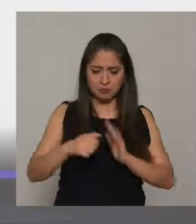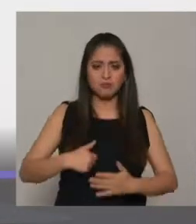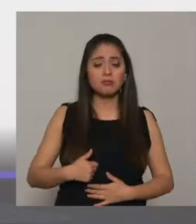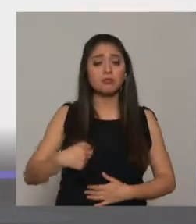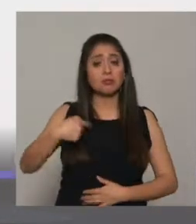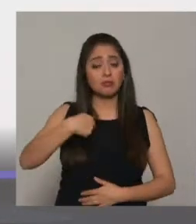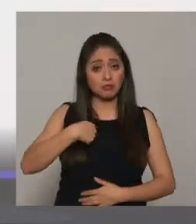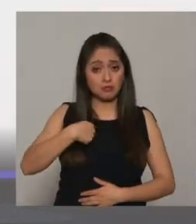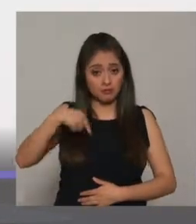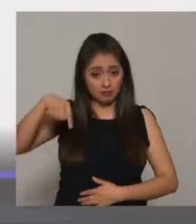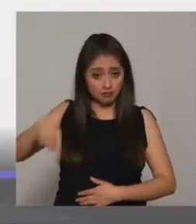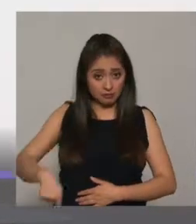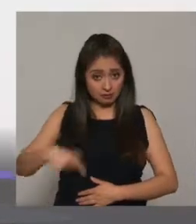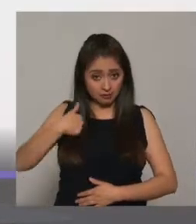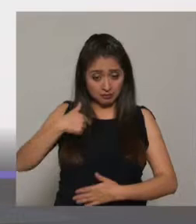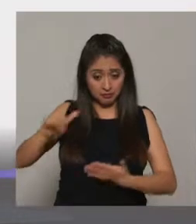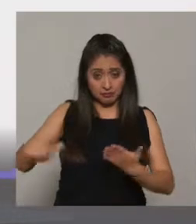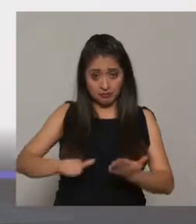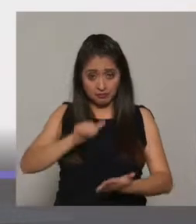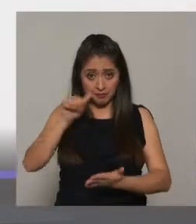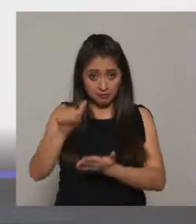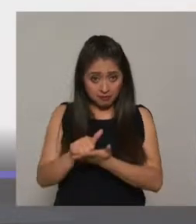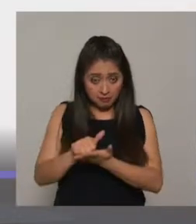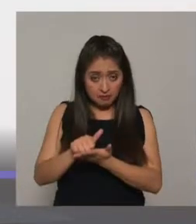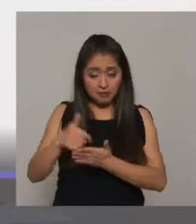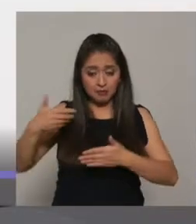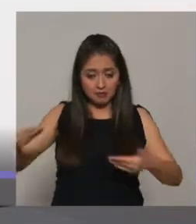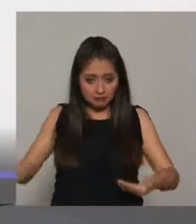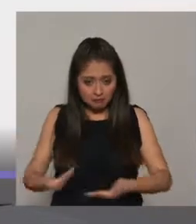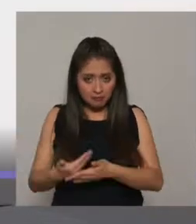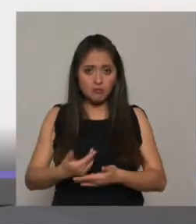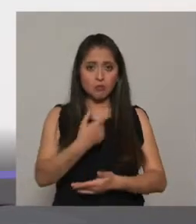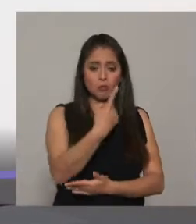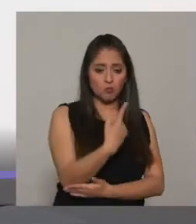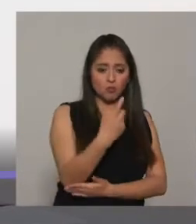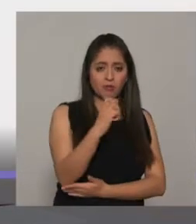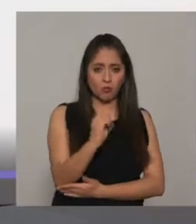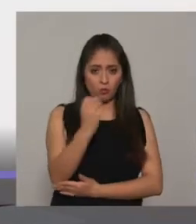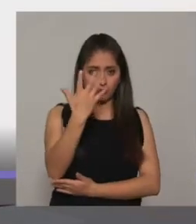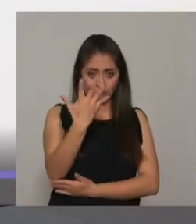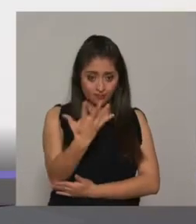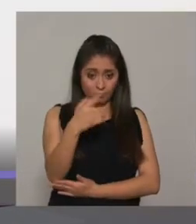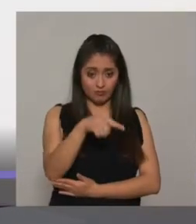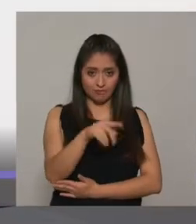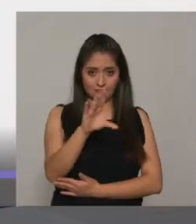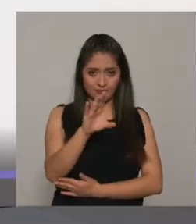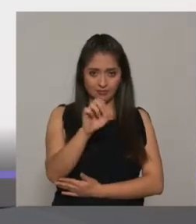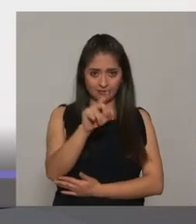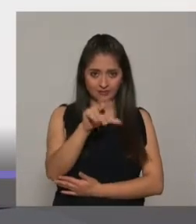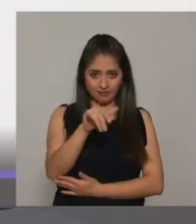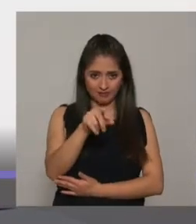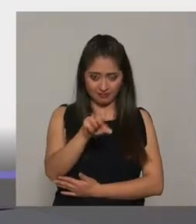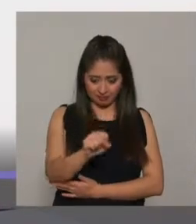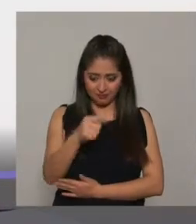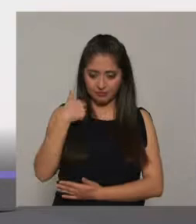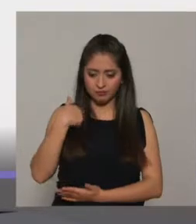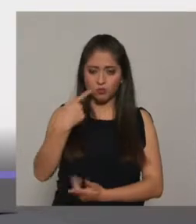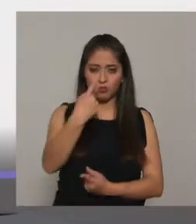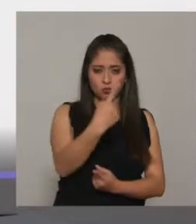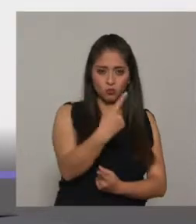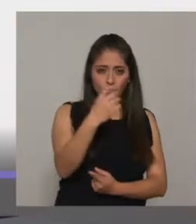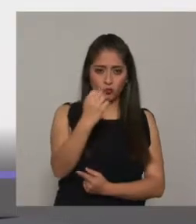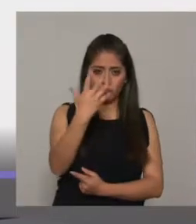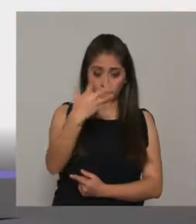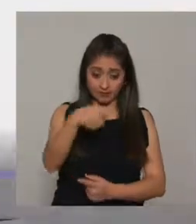quiero 10 copias certificadas, 5 o 10 copias certificadas, perfecto. Yo a ese original le saco las copias que tú necesitas, que me